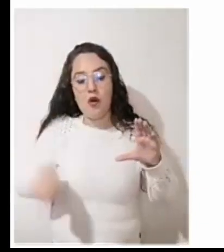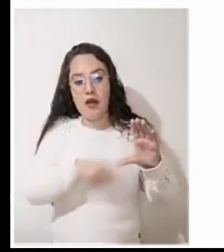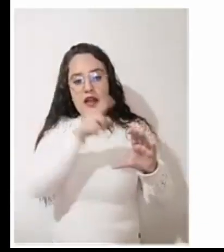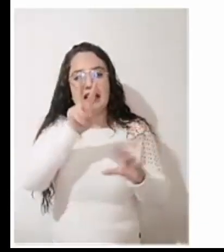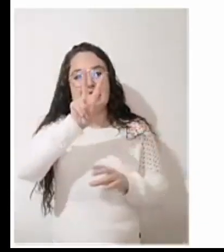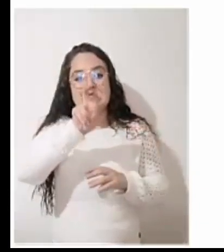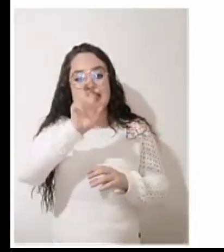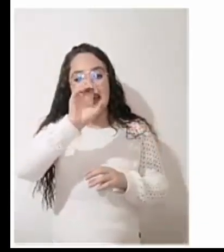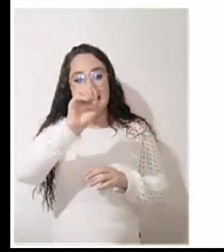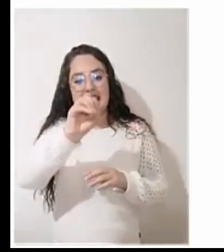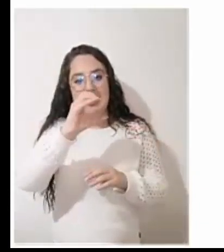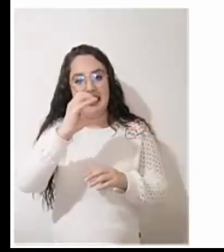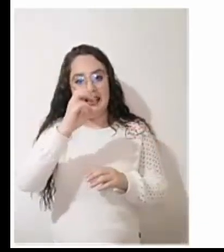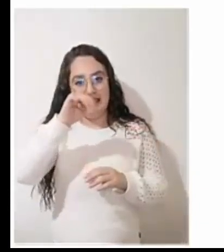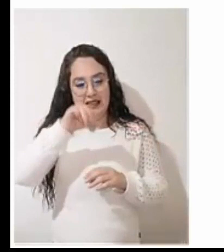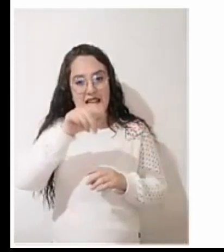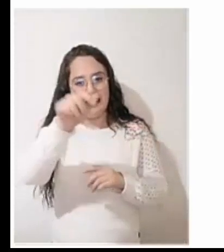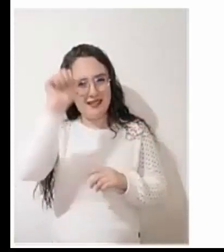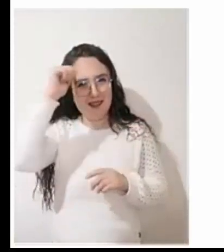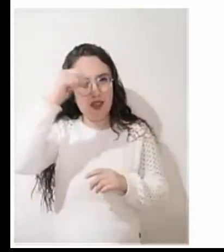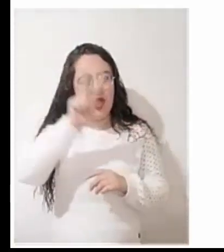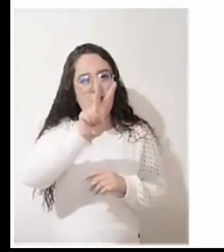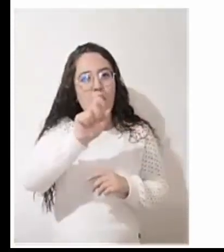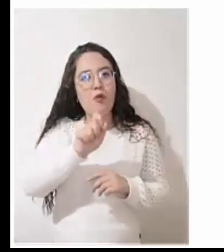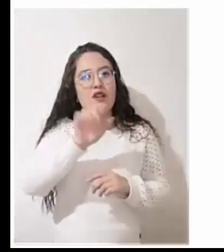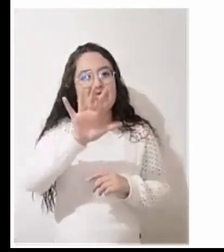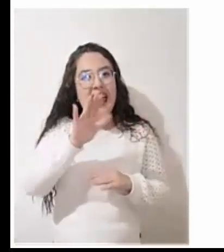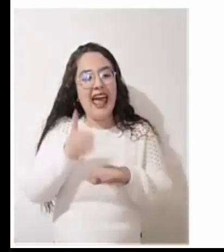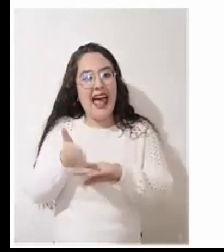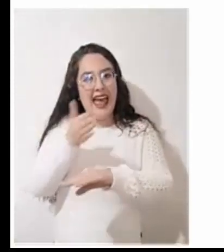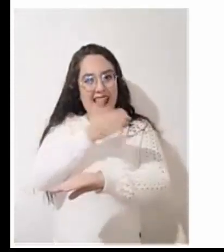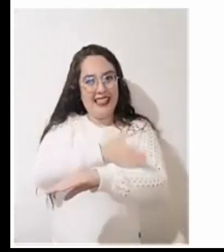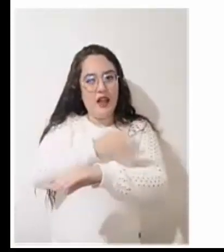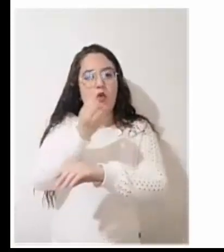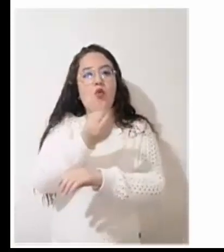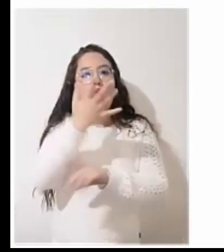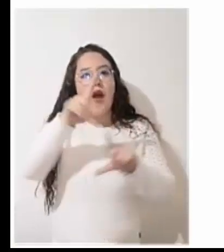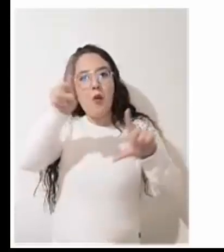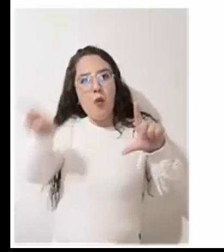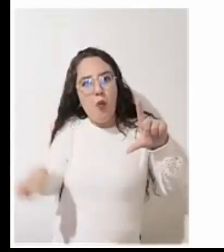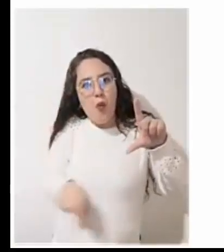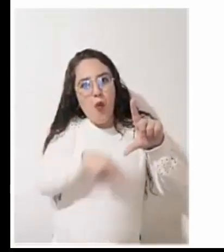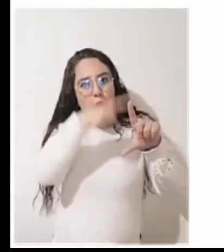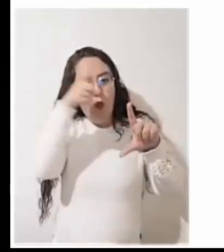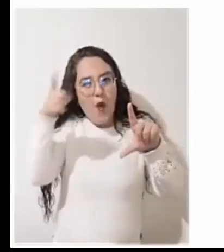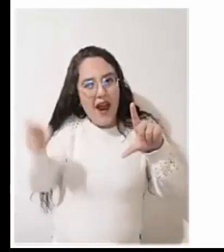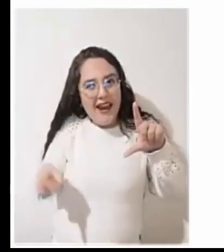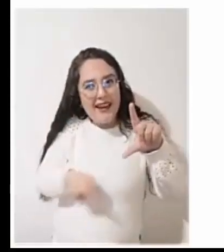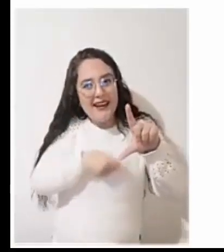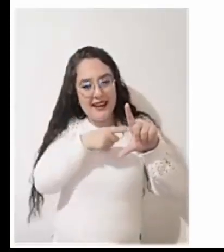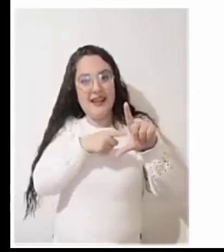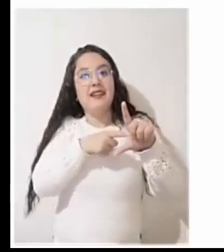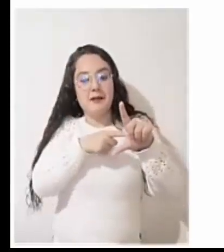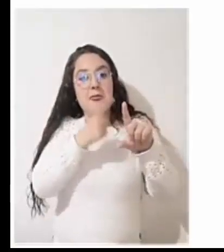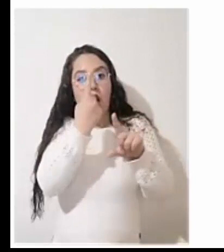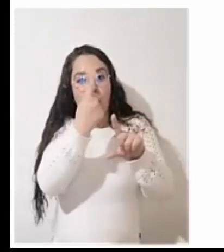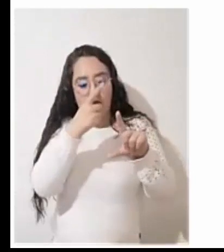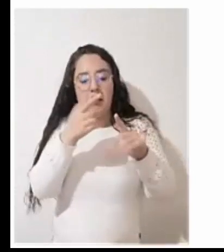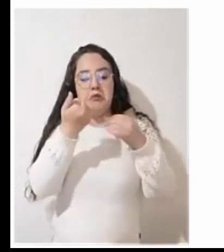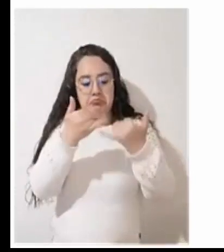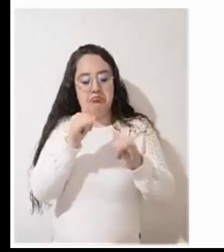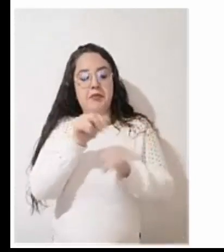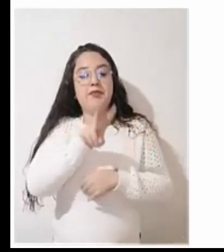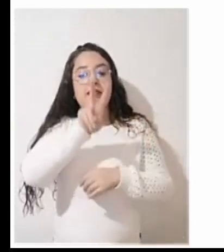sería 70 centímetros. Recuerden que 2,5 vueltas fueron la cantidad de vueltas que nos dieron por un pedalazo.